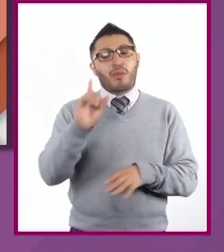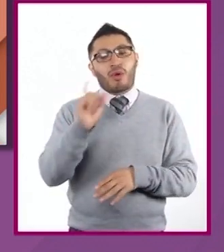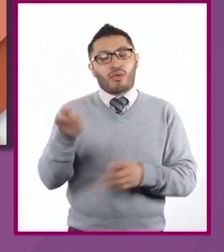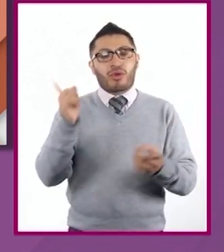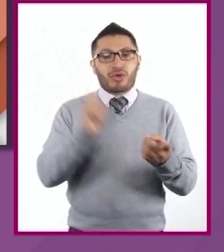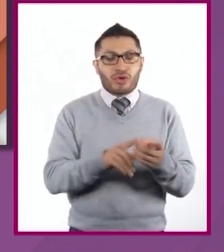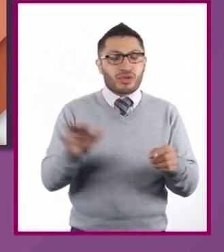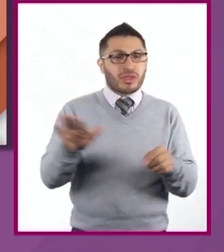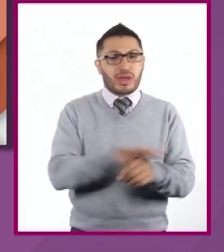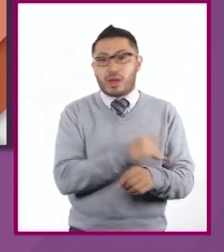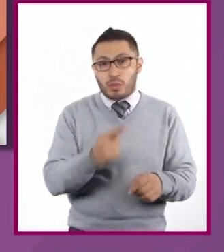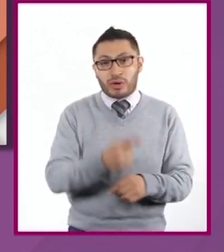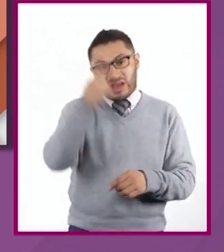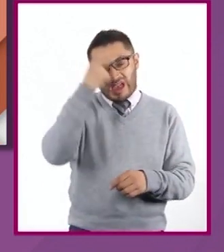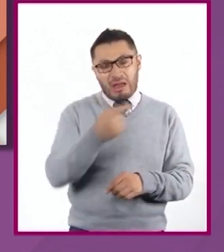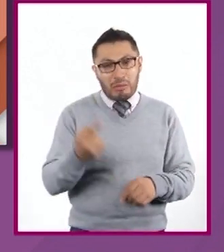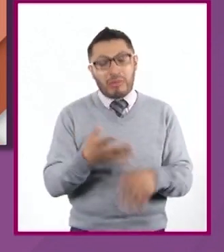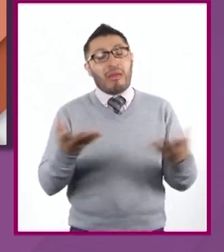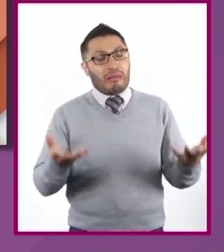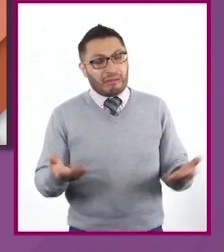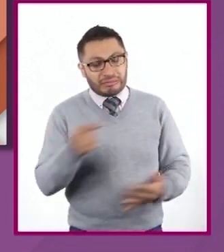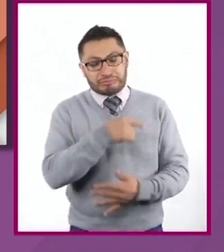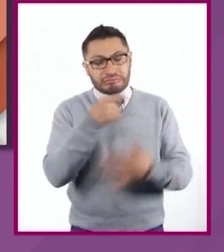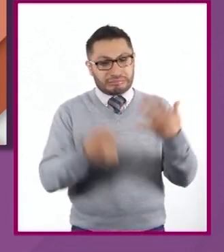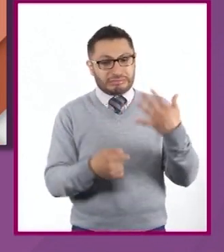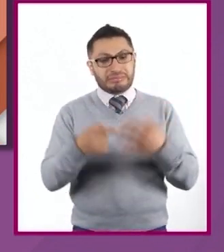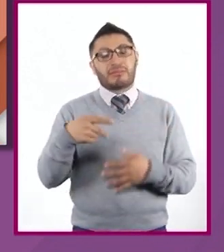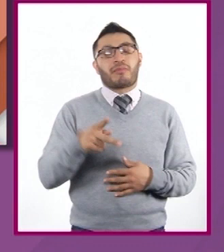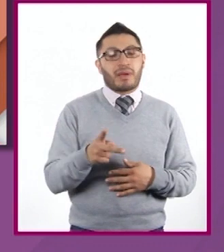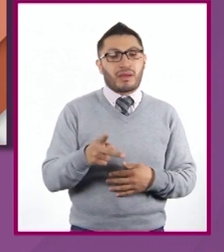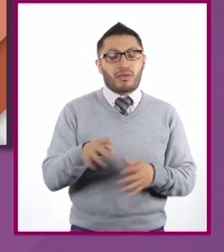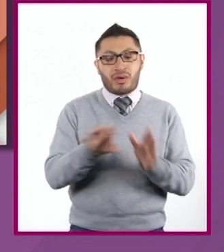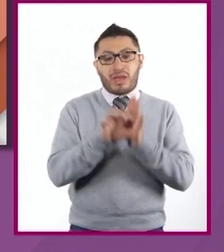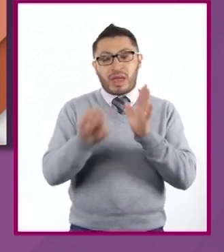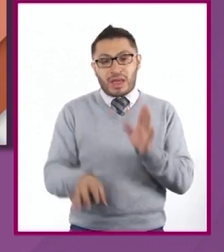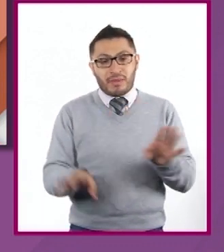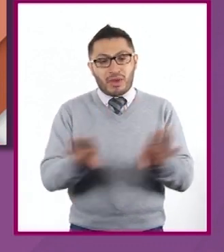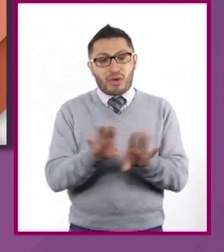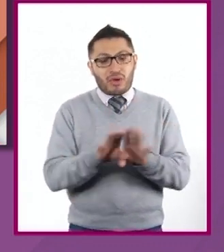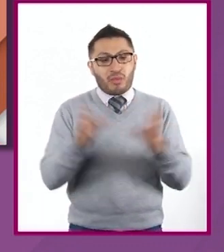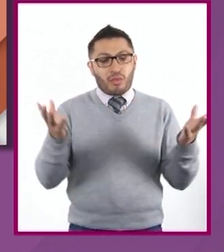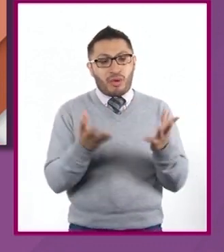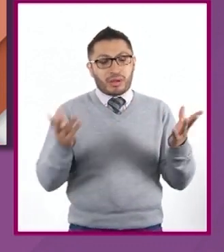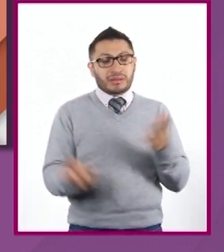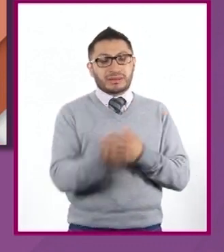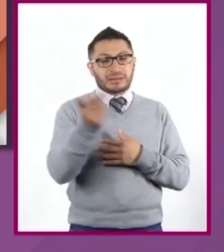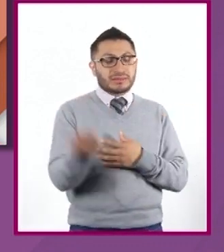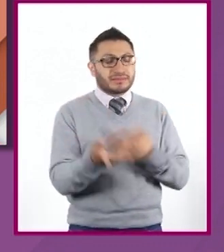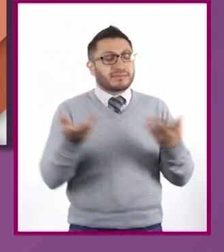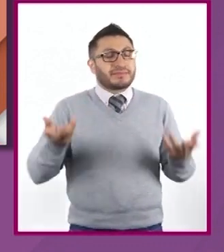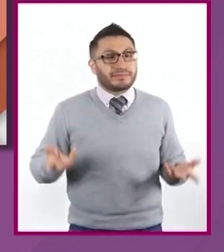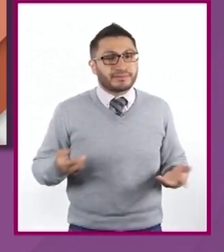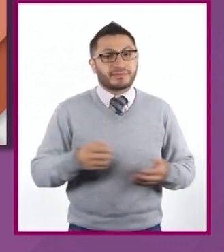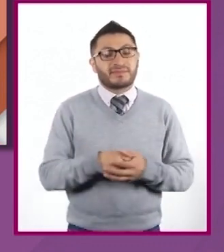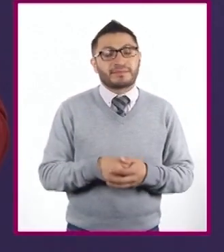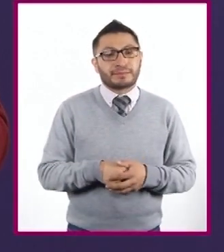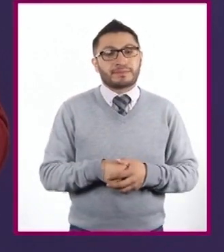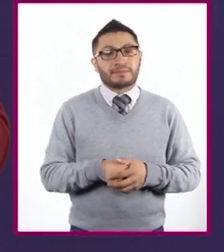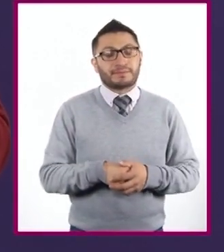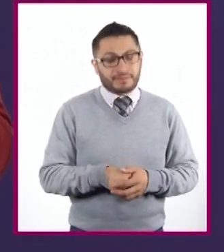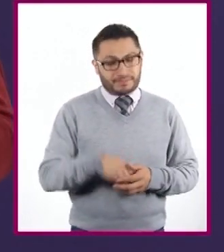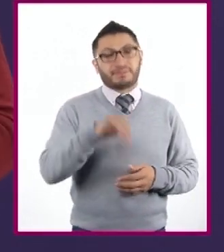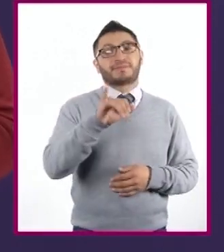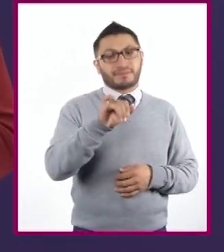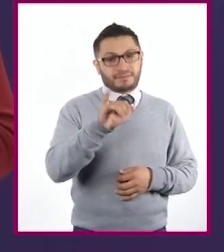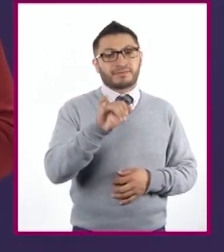¿Para qué? Pero, ¿nos puede dar un ejemplo de cómo se pueden elaborar estas preguntas guía, maestra? Claro